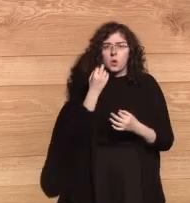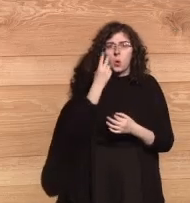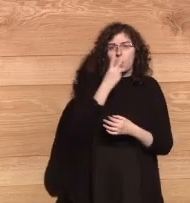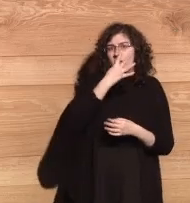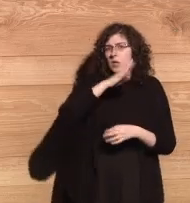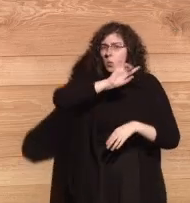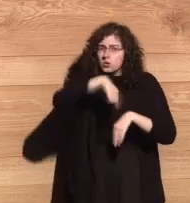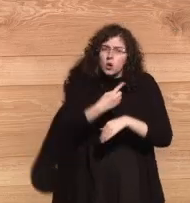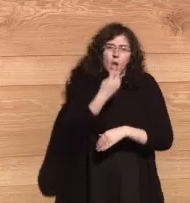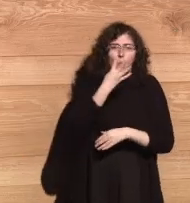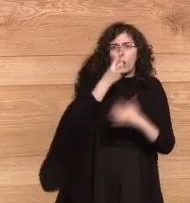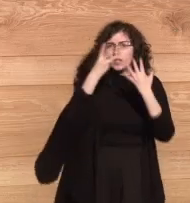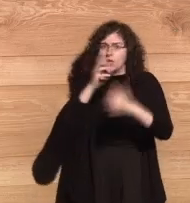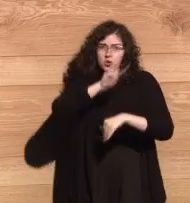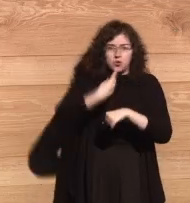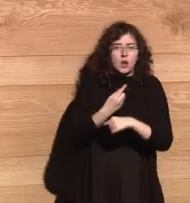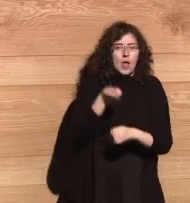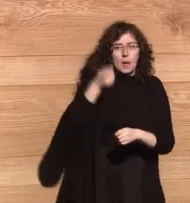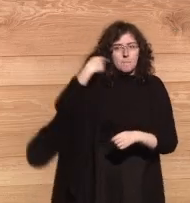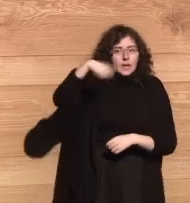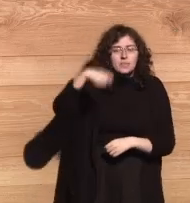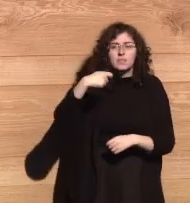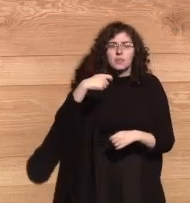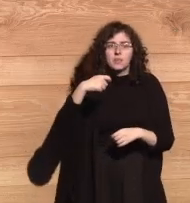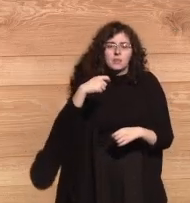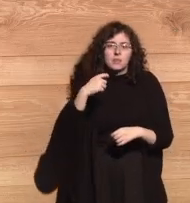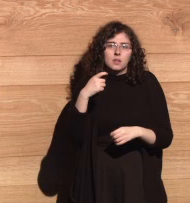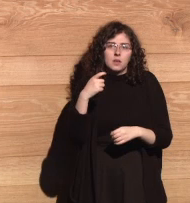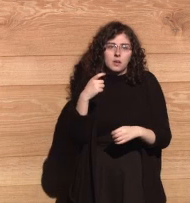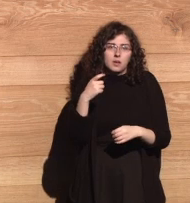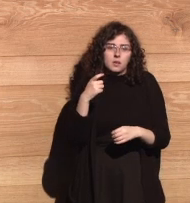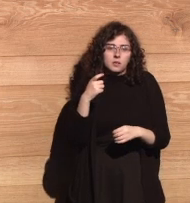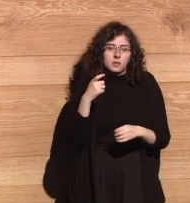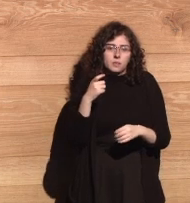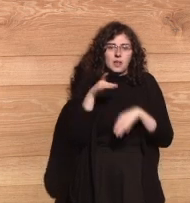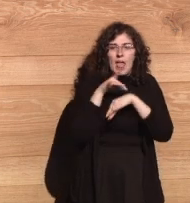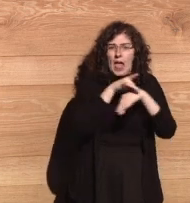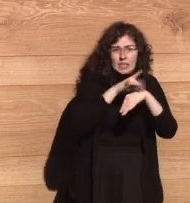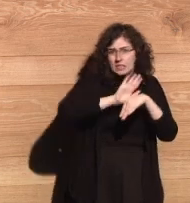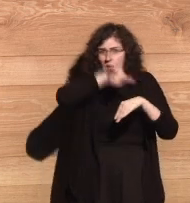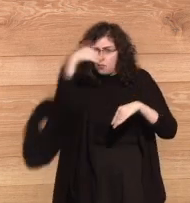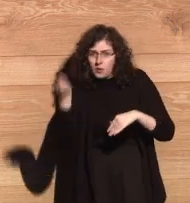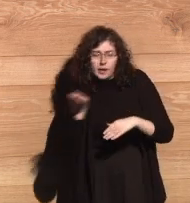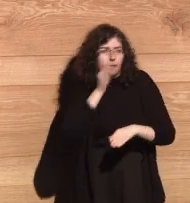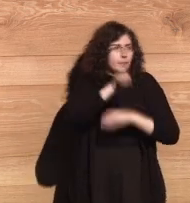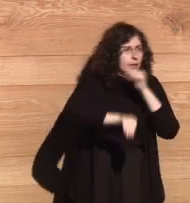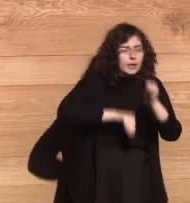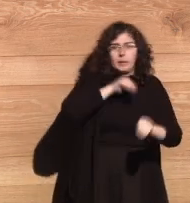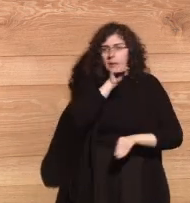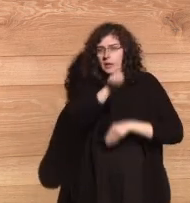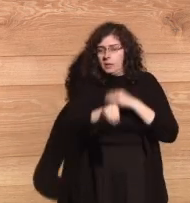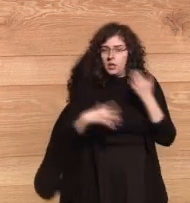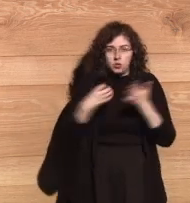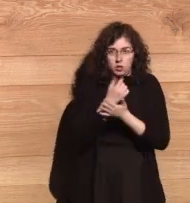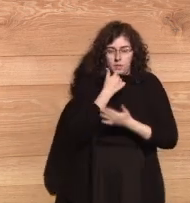o un 48 horas al menos con el presidente fuera de la agenda, porque patatín, porque patatán, y todo el mundo me